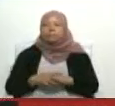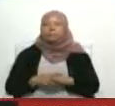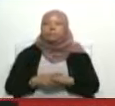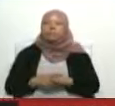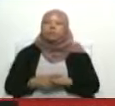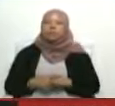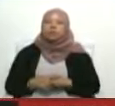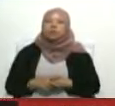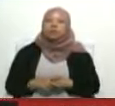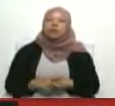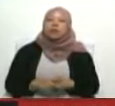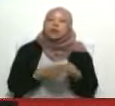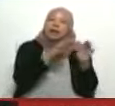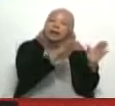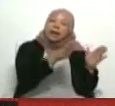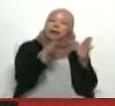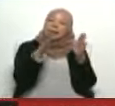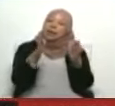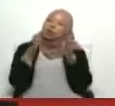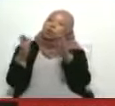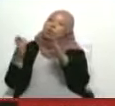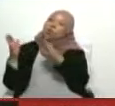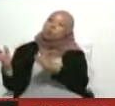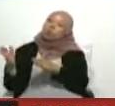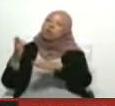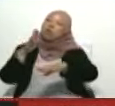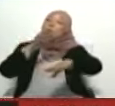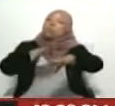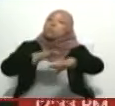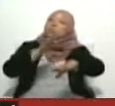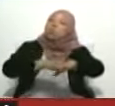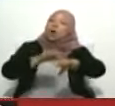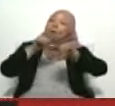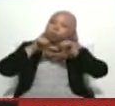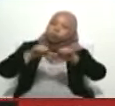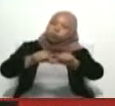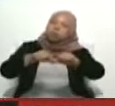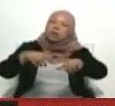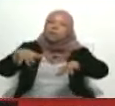En esta secuela de que hemos llamado conspiración continuada